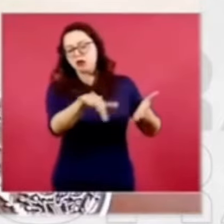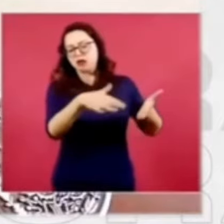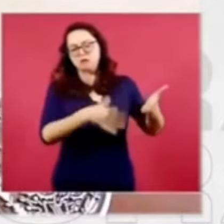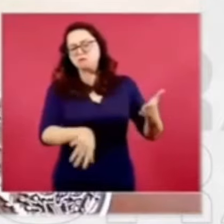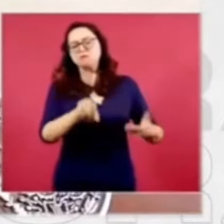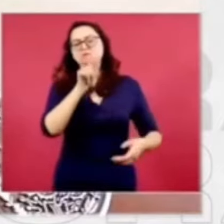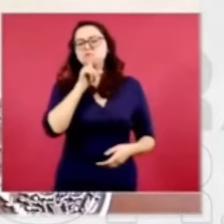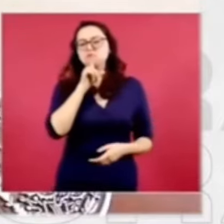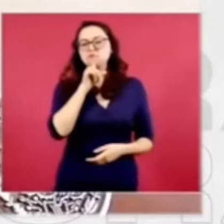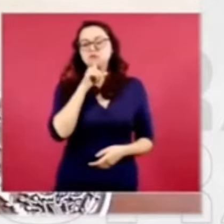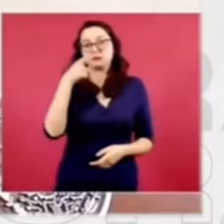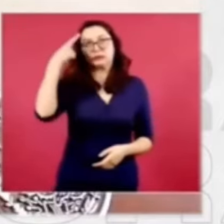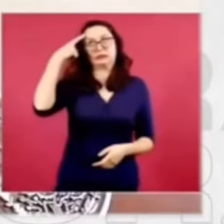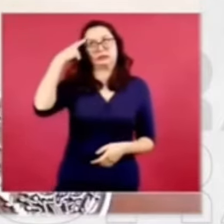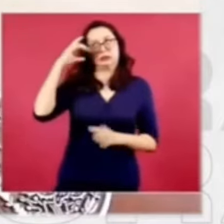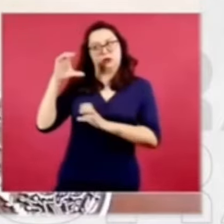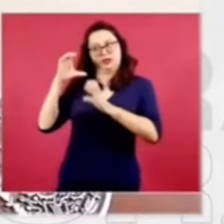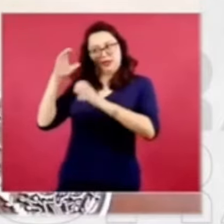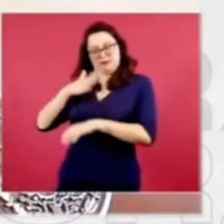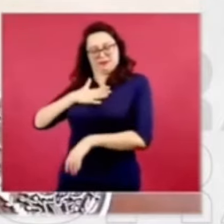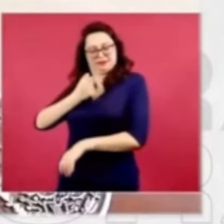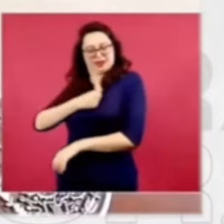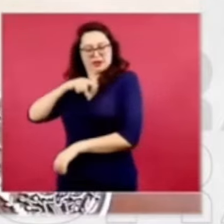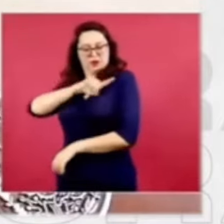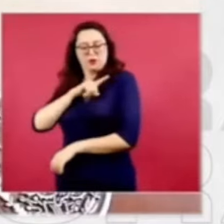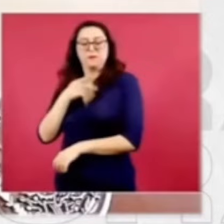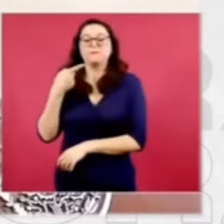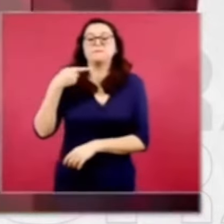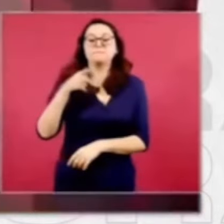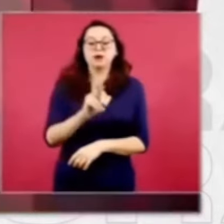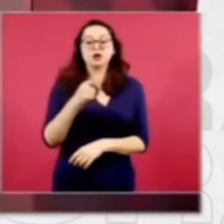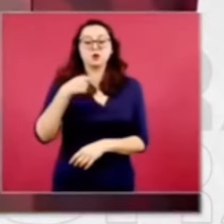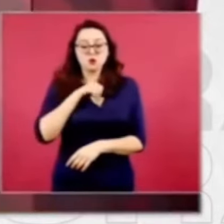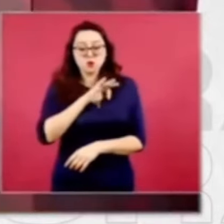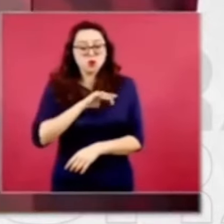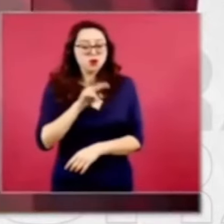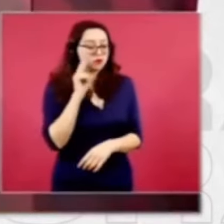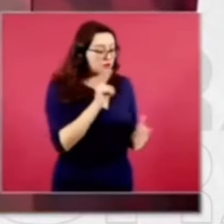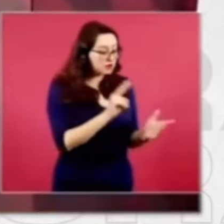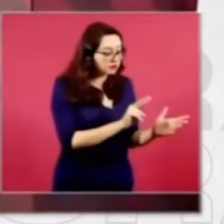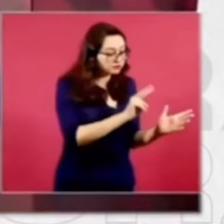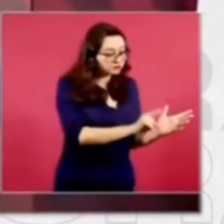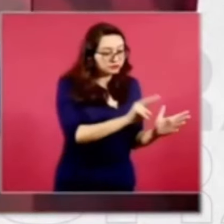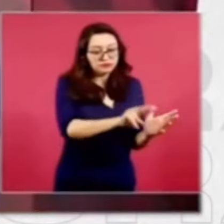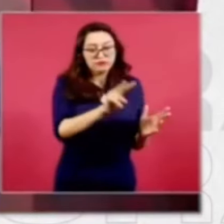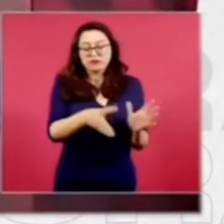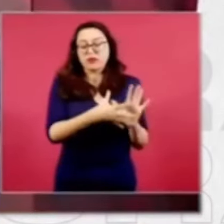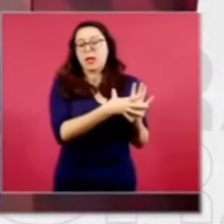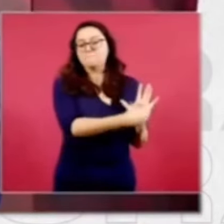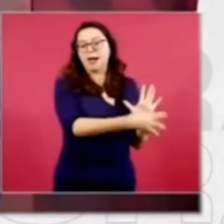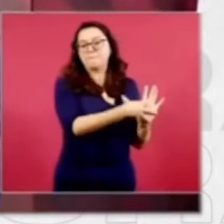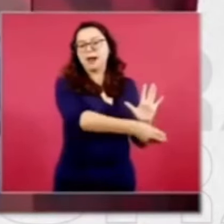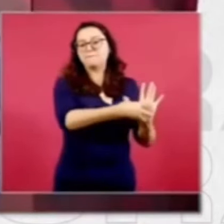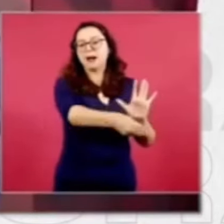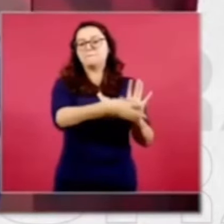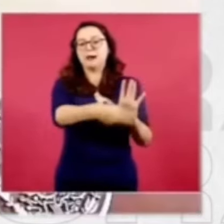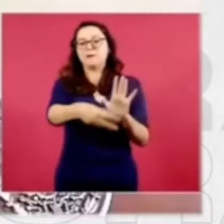este, soy seguro que este, es un cuestionamiento. Si vemos,